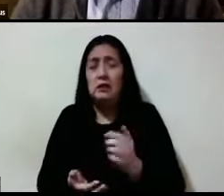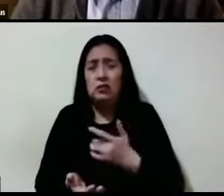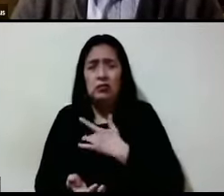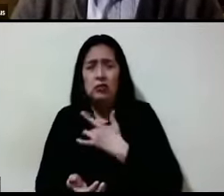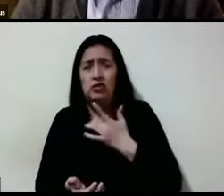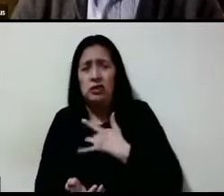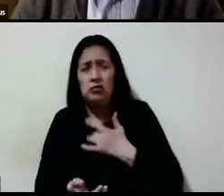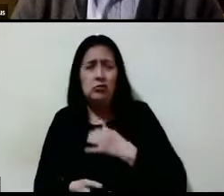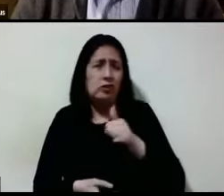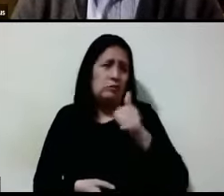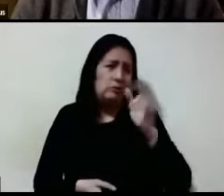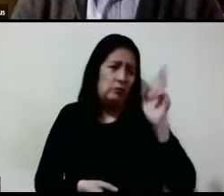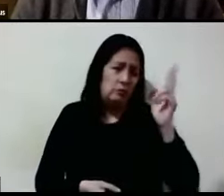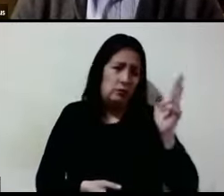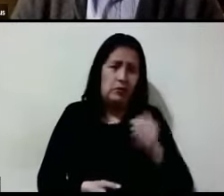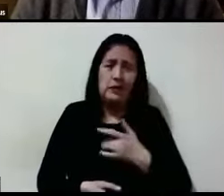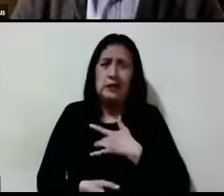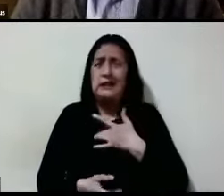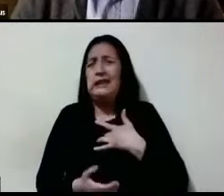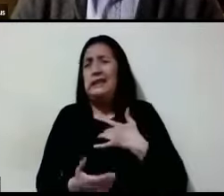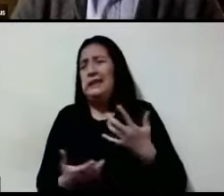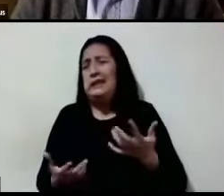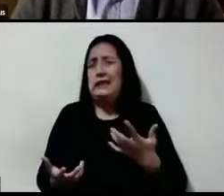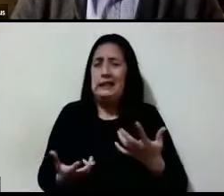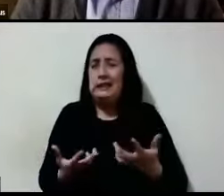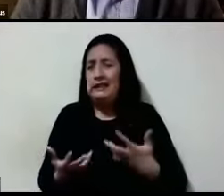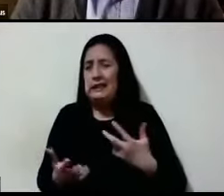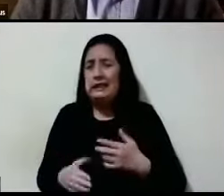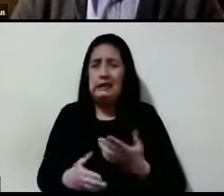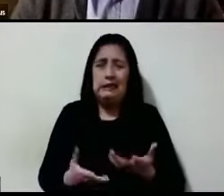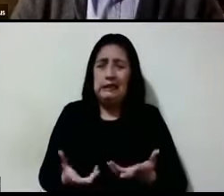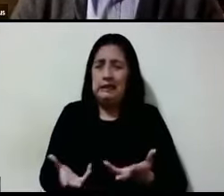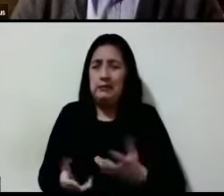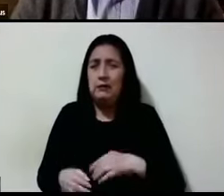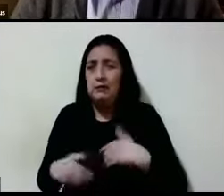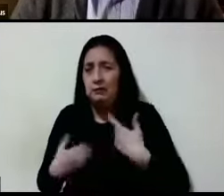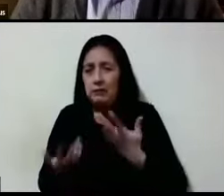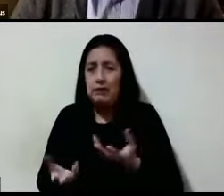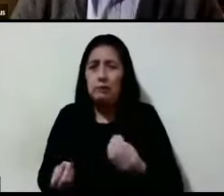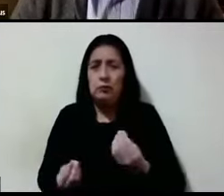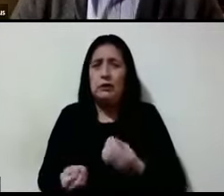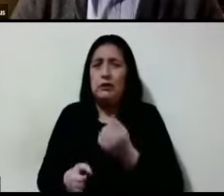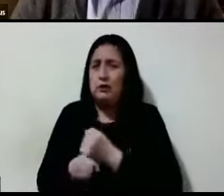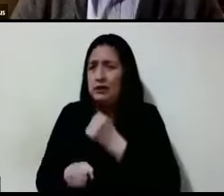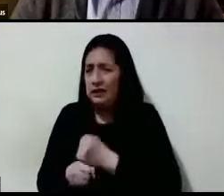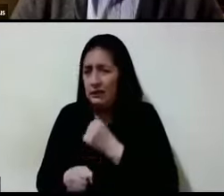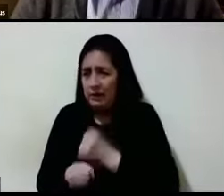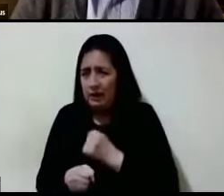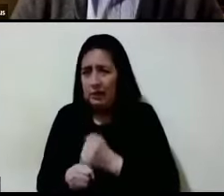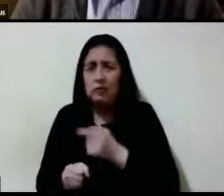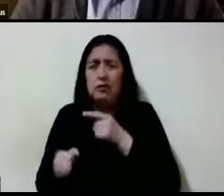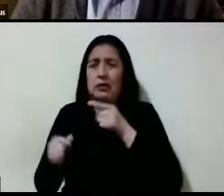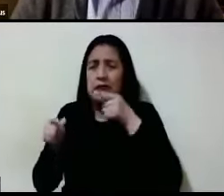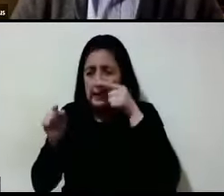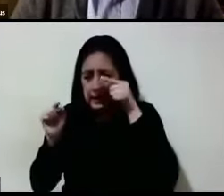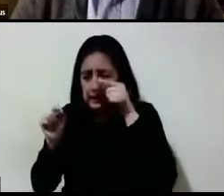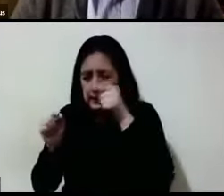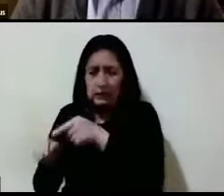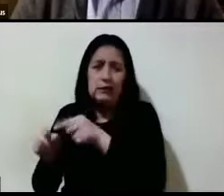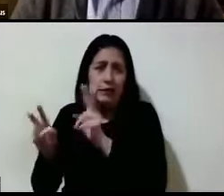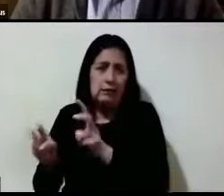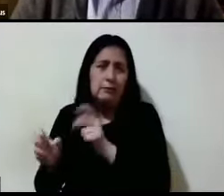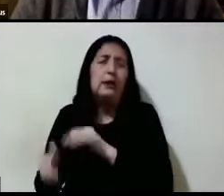mis colegas también se sienten un poco cortos para poder trabajar ese aspecto en los niños. Estamos